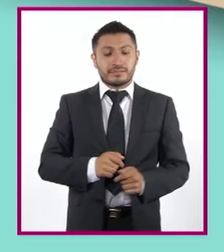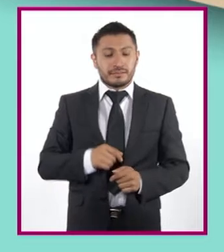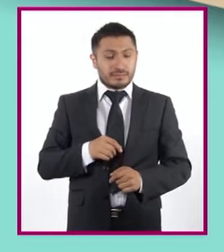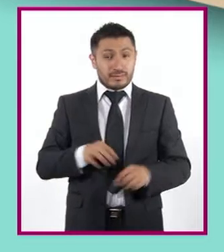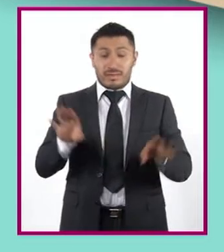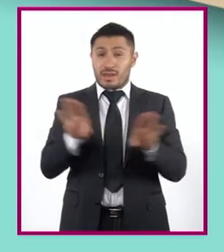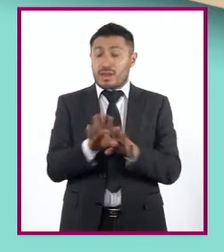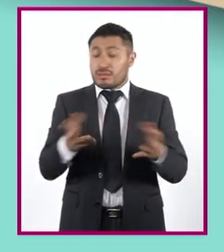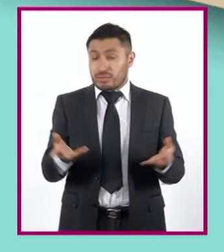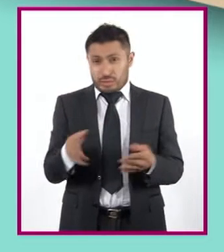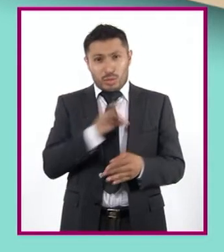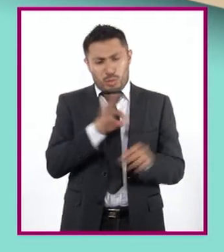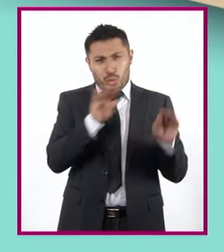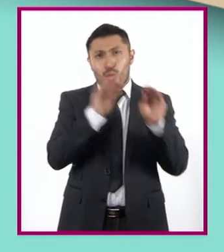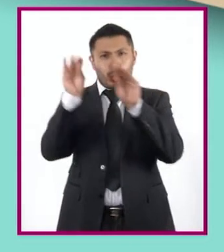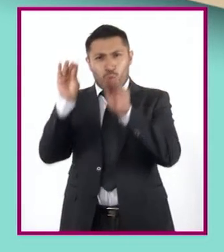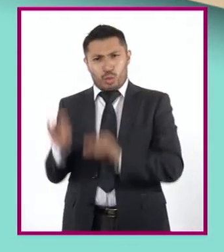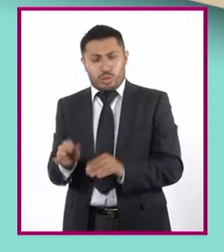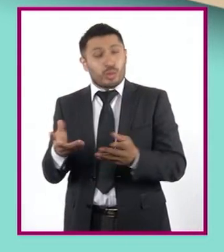¿Lograron trasladarla?